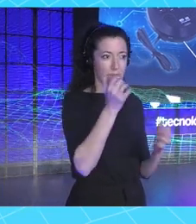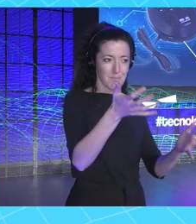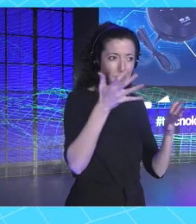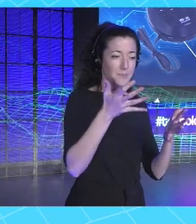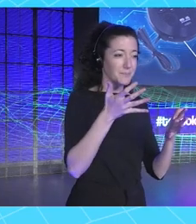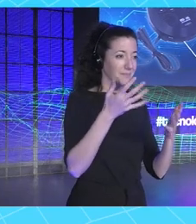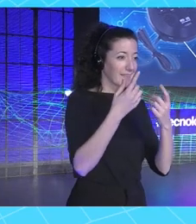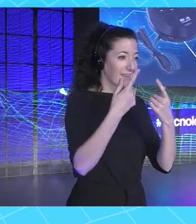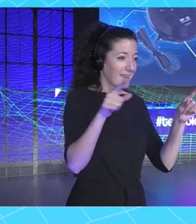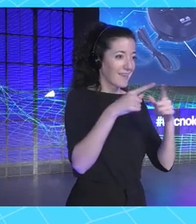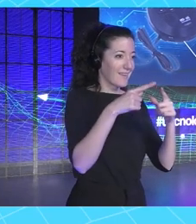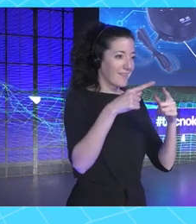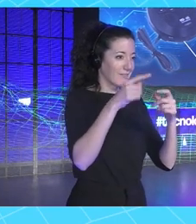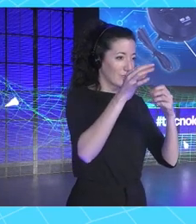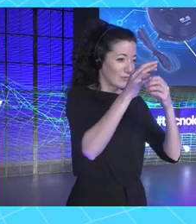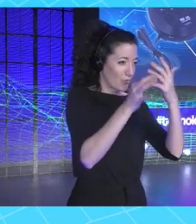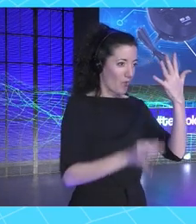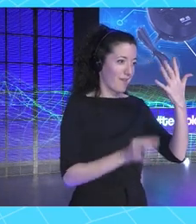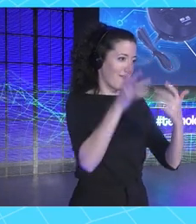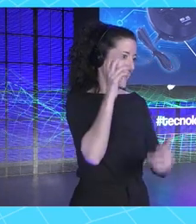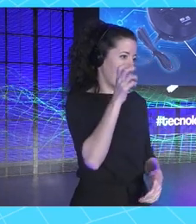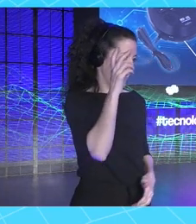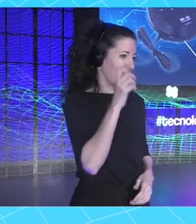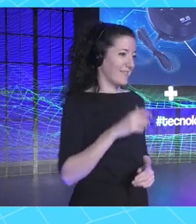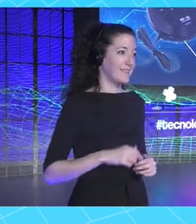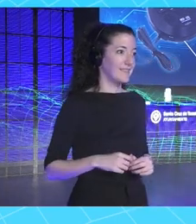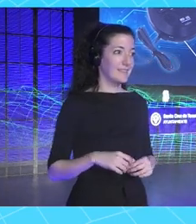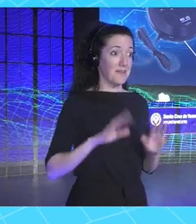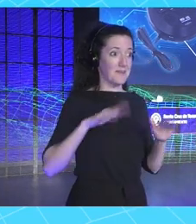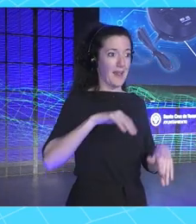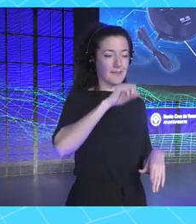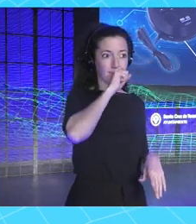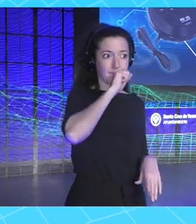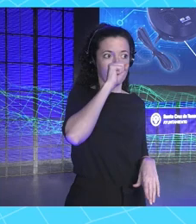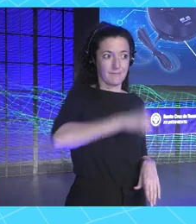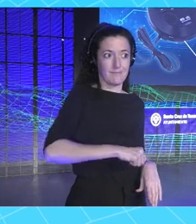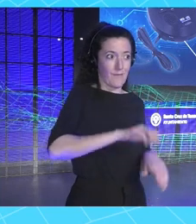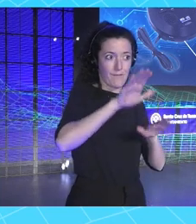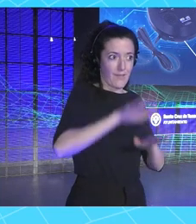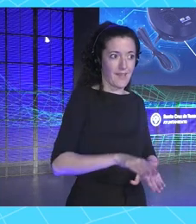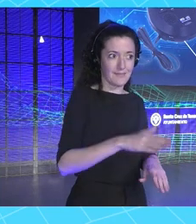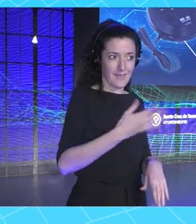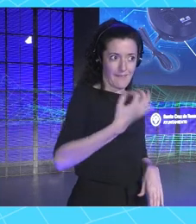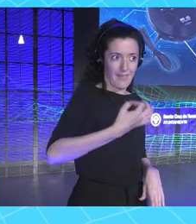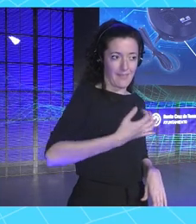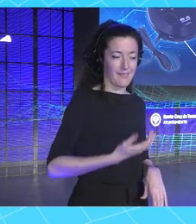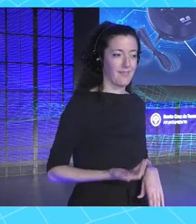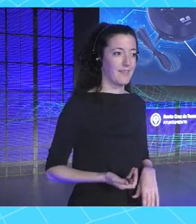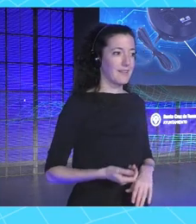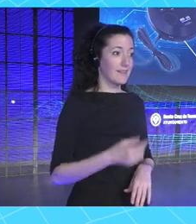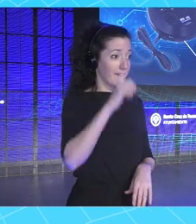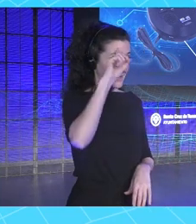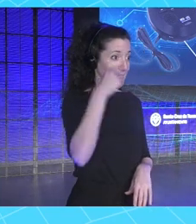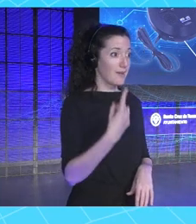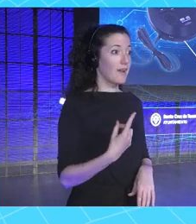Y de esa manera conseguían muchísimos fans éramos fans de verdad de esos cantantes David